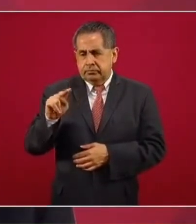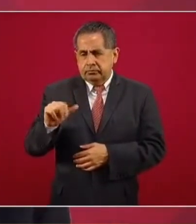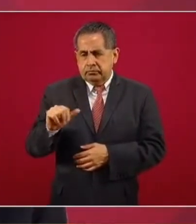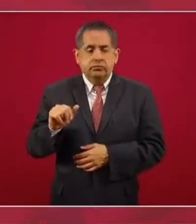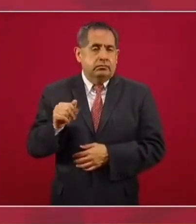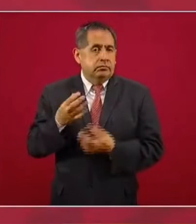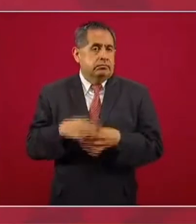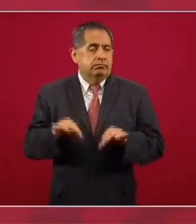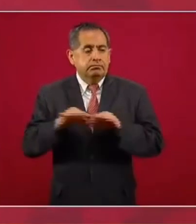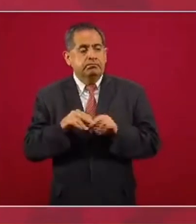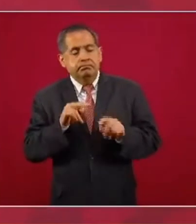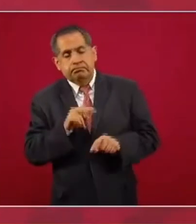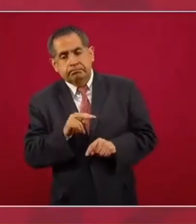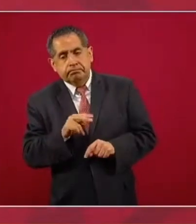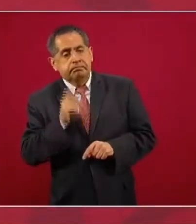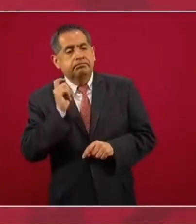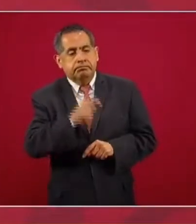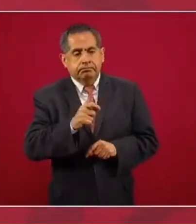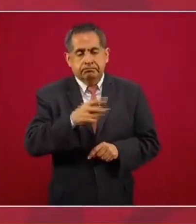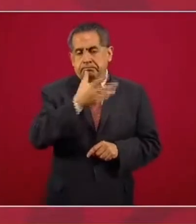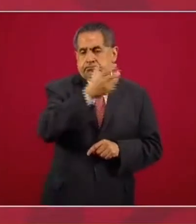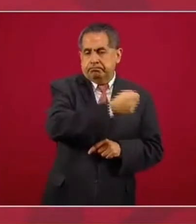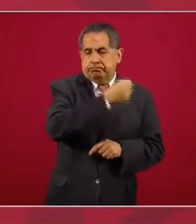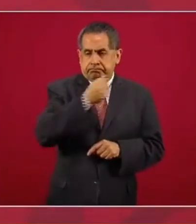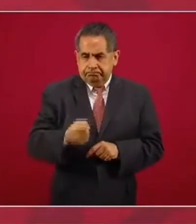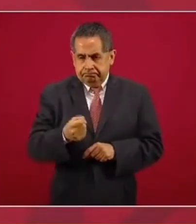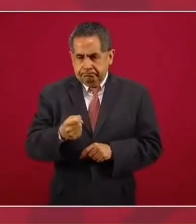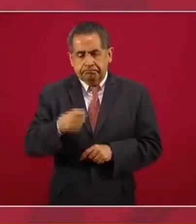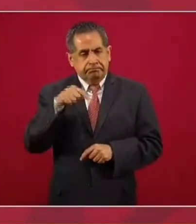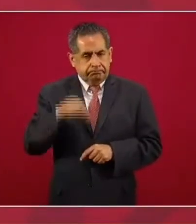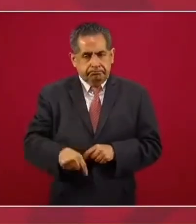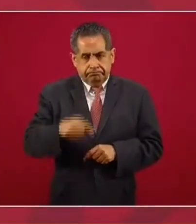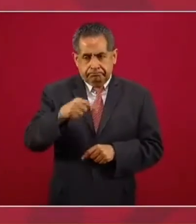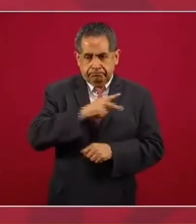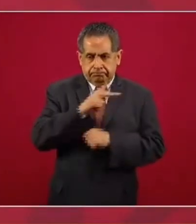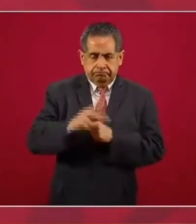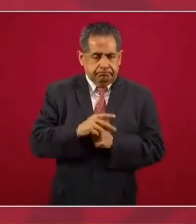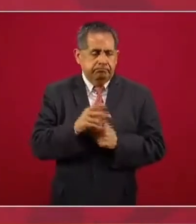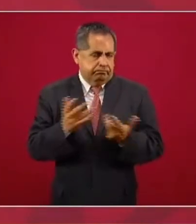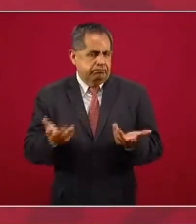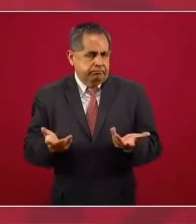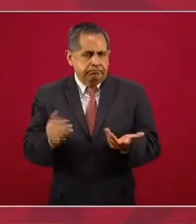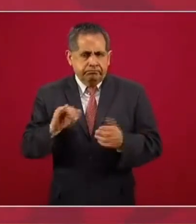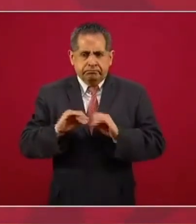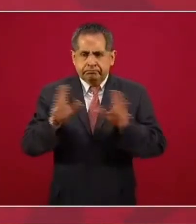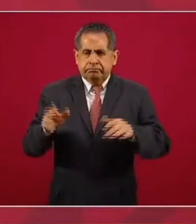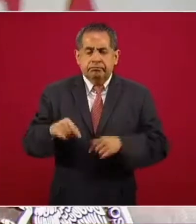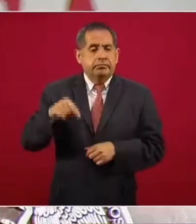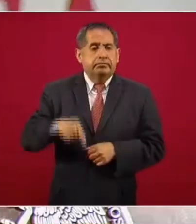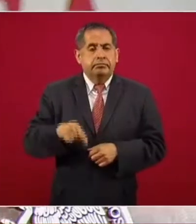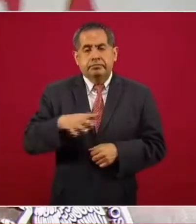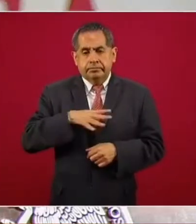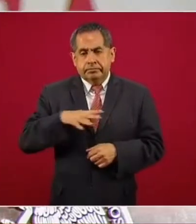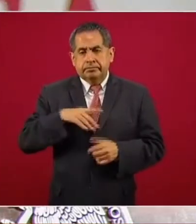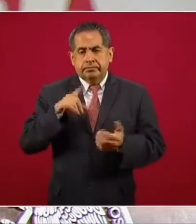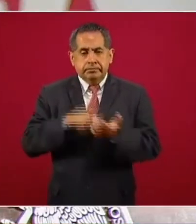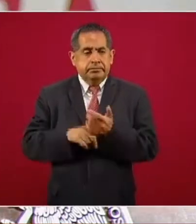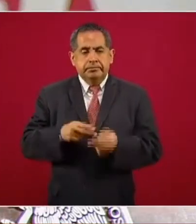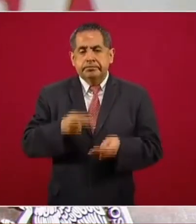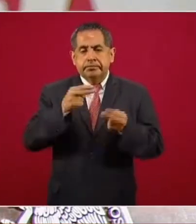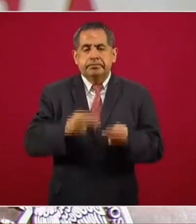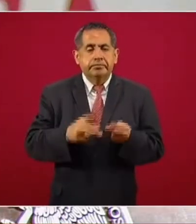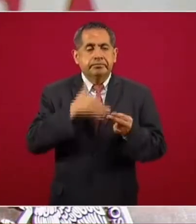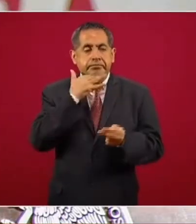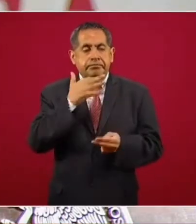importa la extradición, porque aquí también hicieron